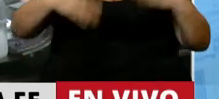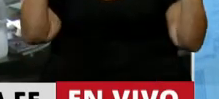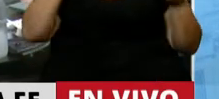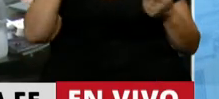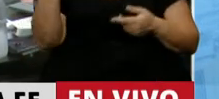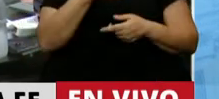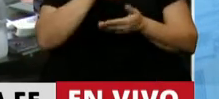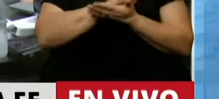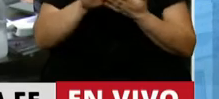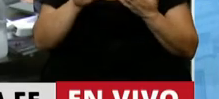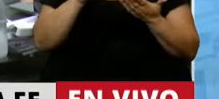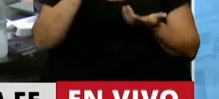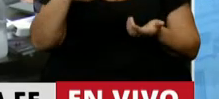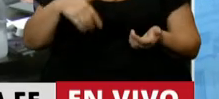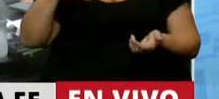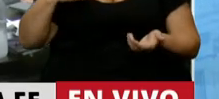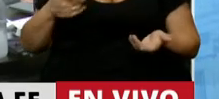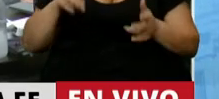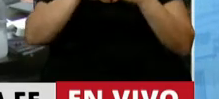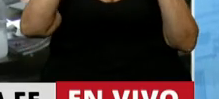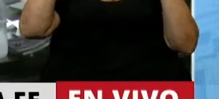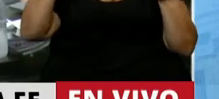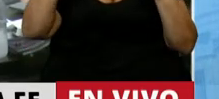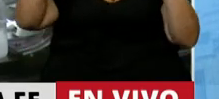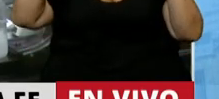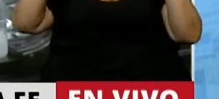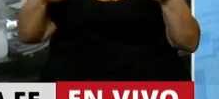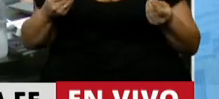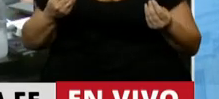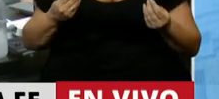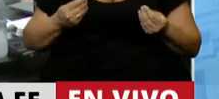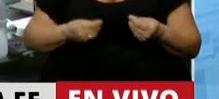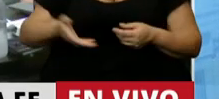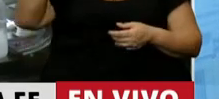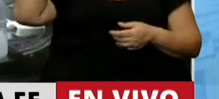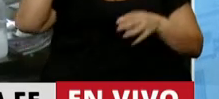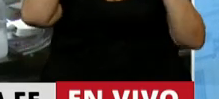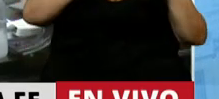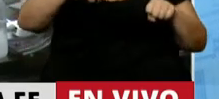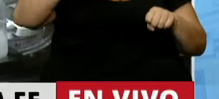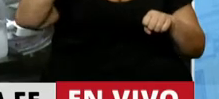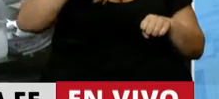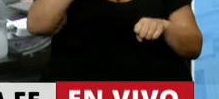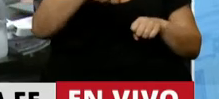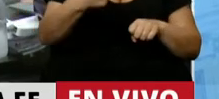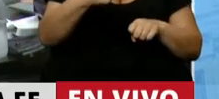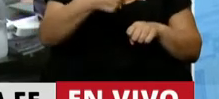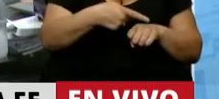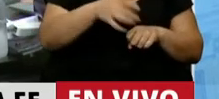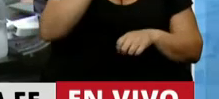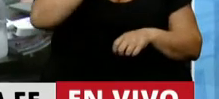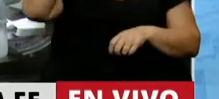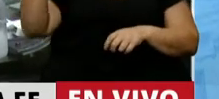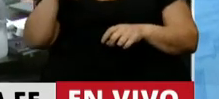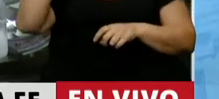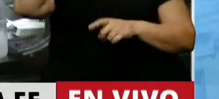primera piedra en la Argentina en este tema y en otros? Cuando privatizaban el sistema de seguridad social o cuando